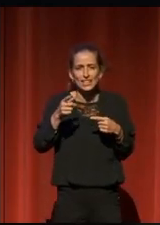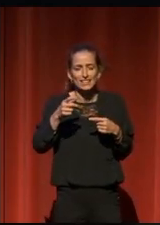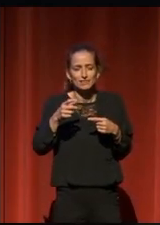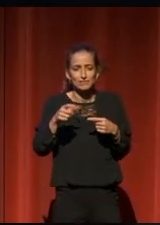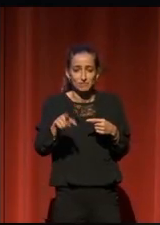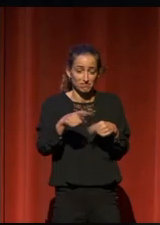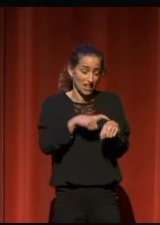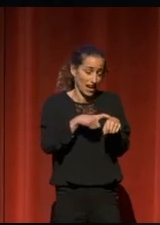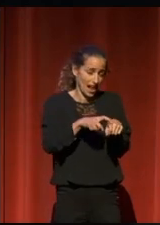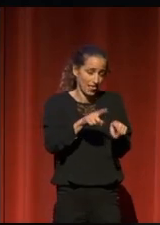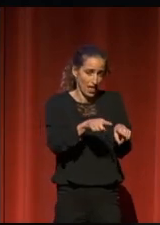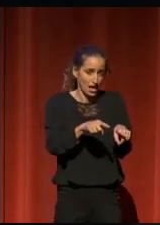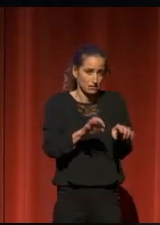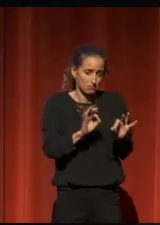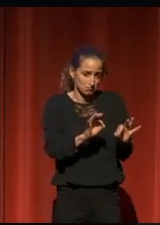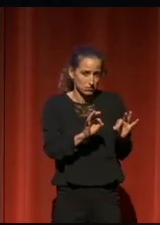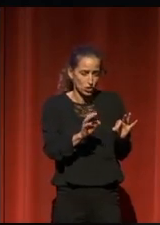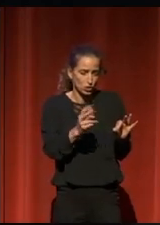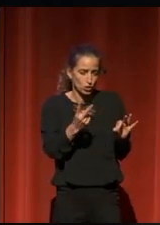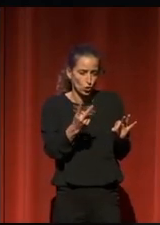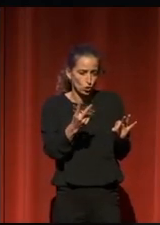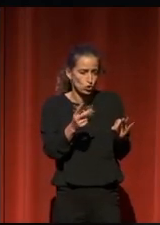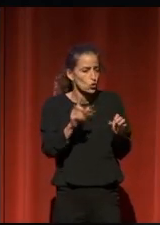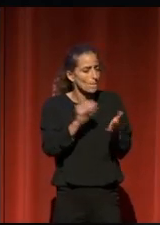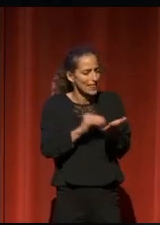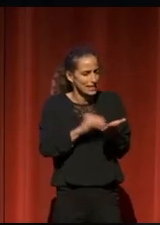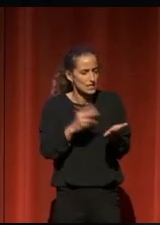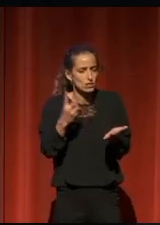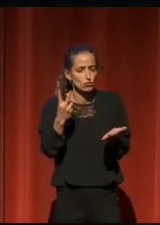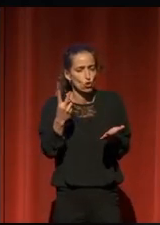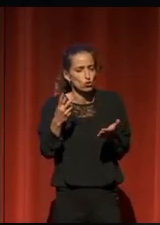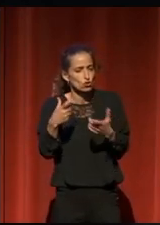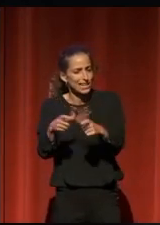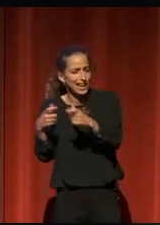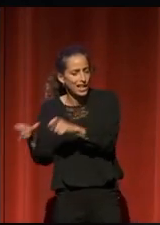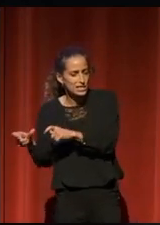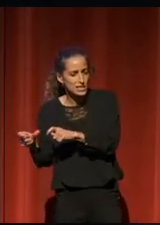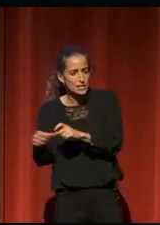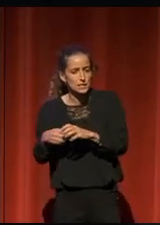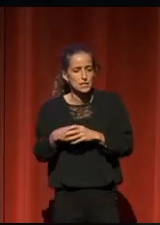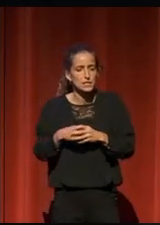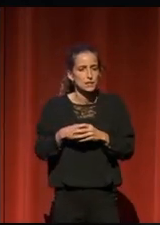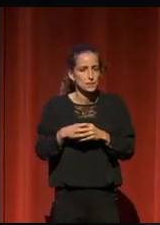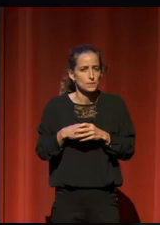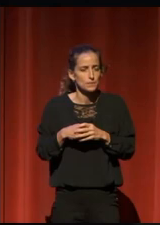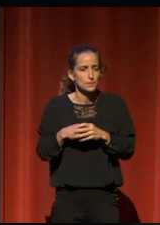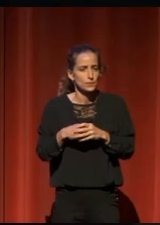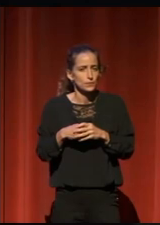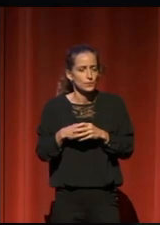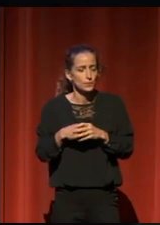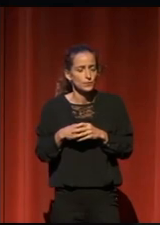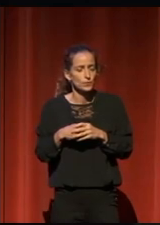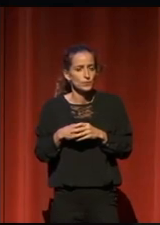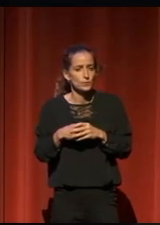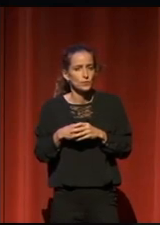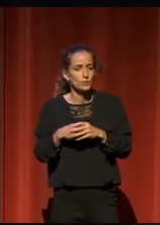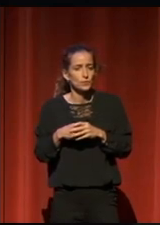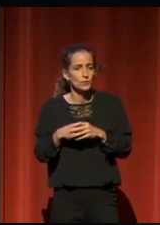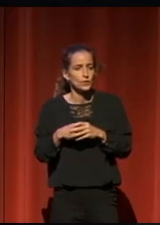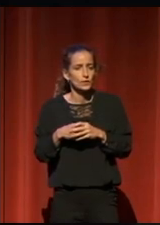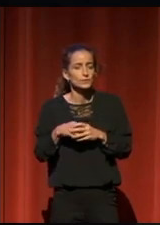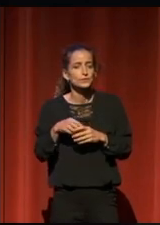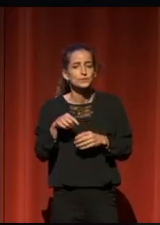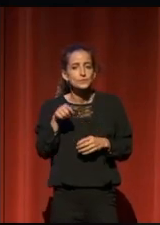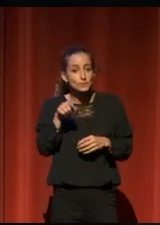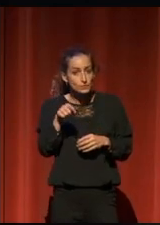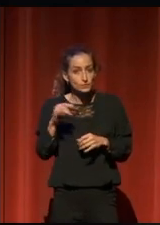dos precios, dos clases. Ozan, está el que jamás se aleja